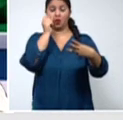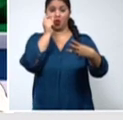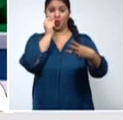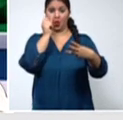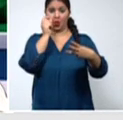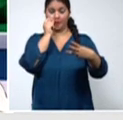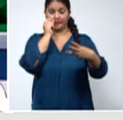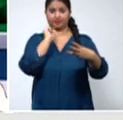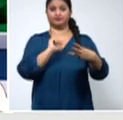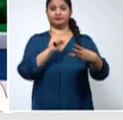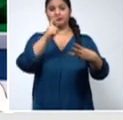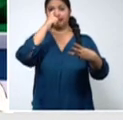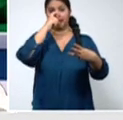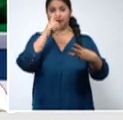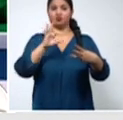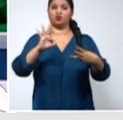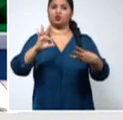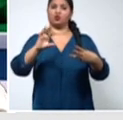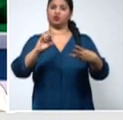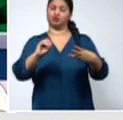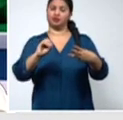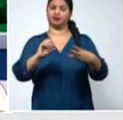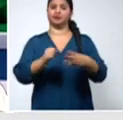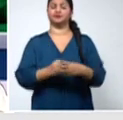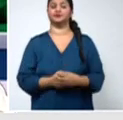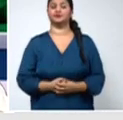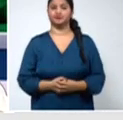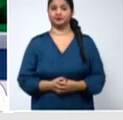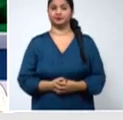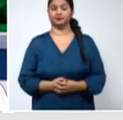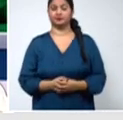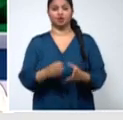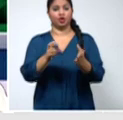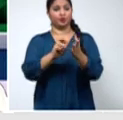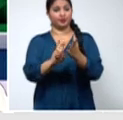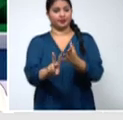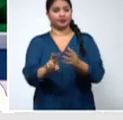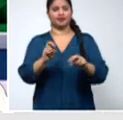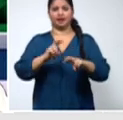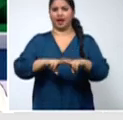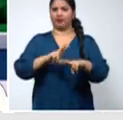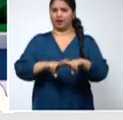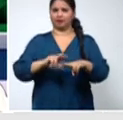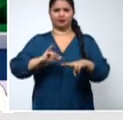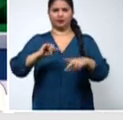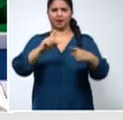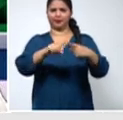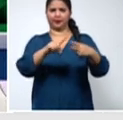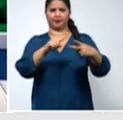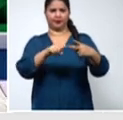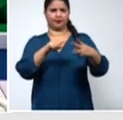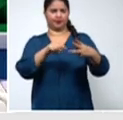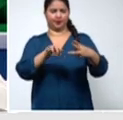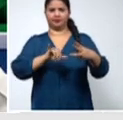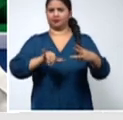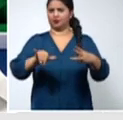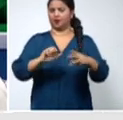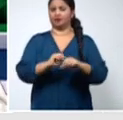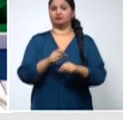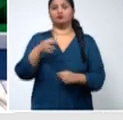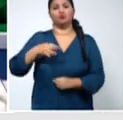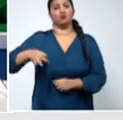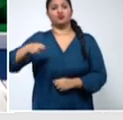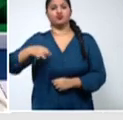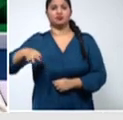de 80 años de edad, de aquí de la provincia de La Habana, del municipio Regla, contacto de un